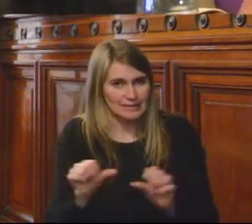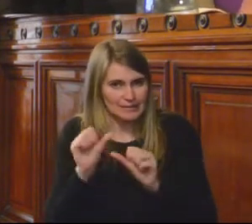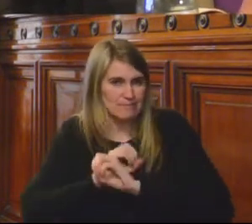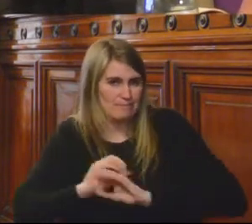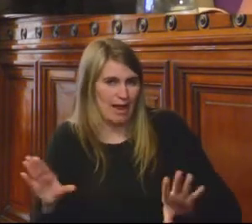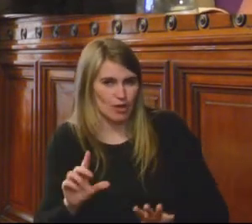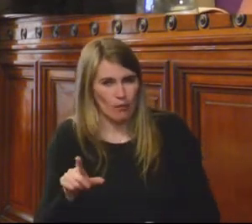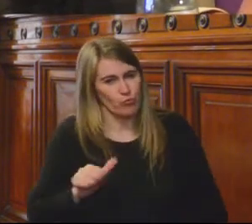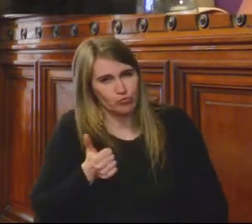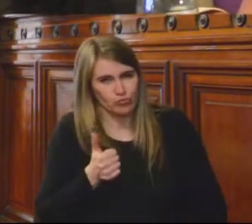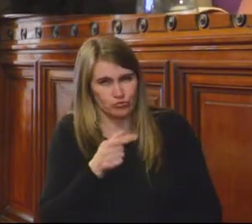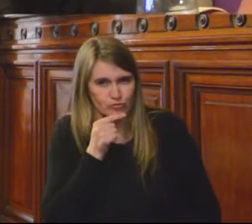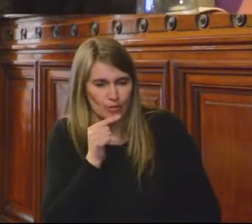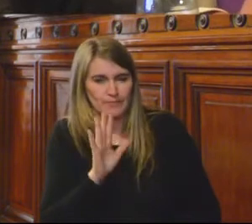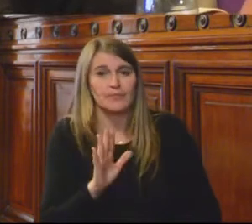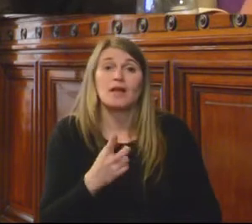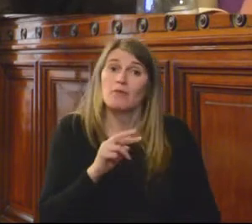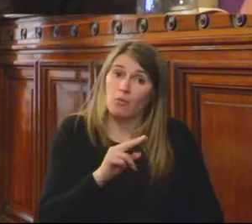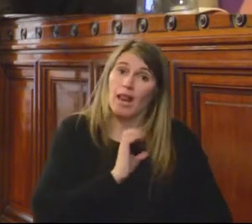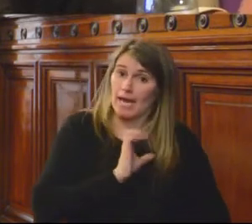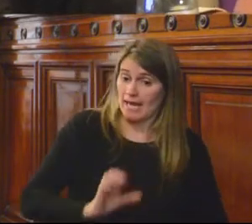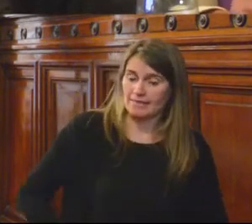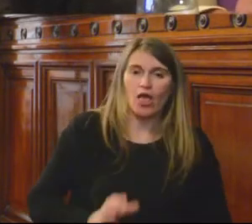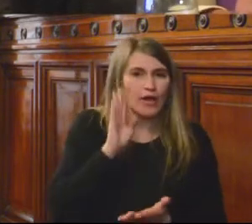No obstante, denota la voluntad del Estado de ser estricto